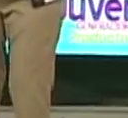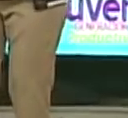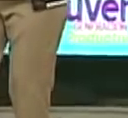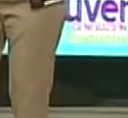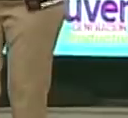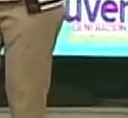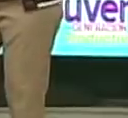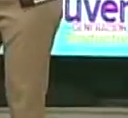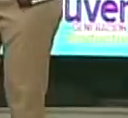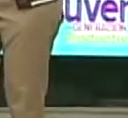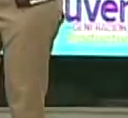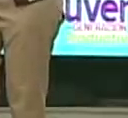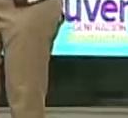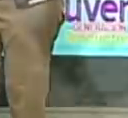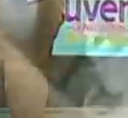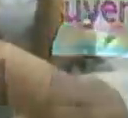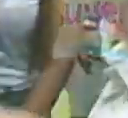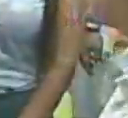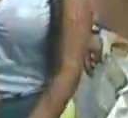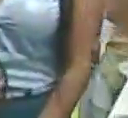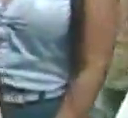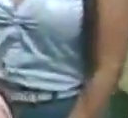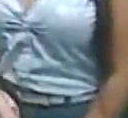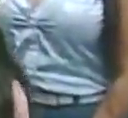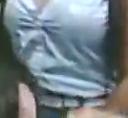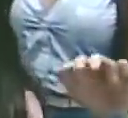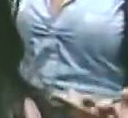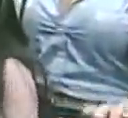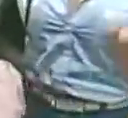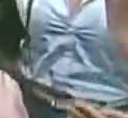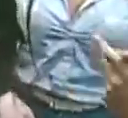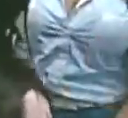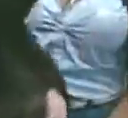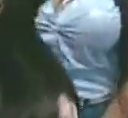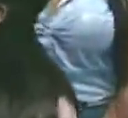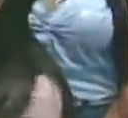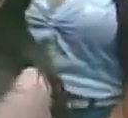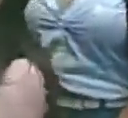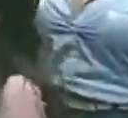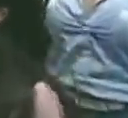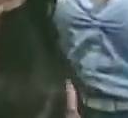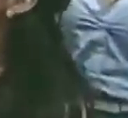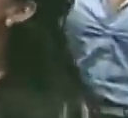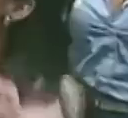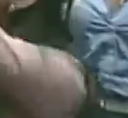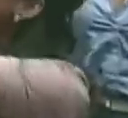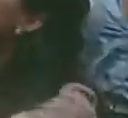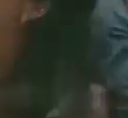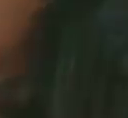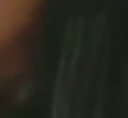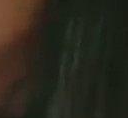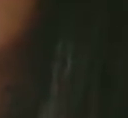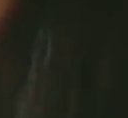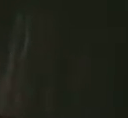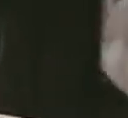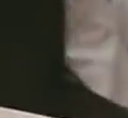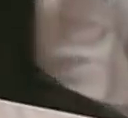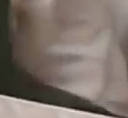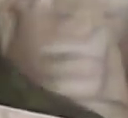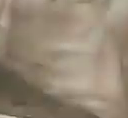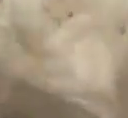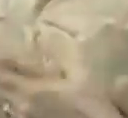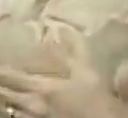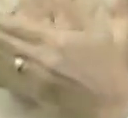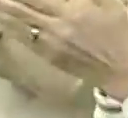caliente donde suenan tambores. Venezuela, donde llueve el cacao, la caña y el ron. Venezuela, tierra